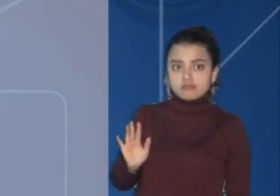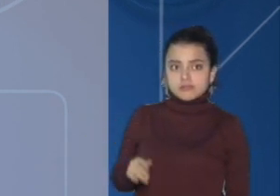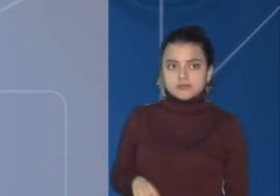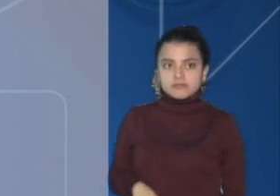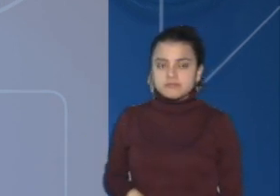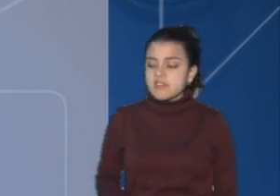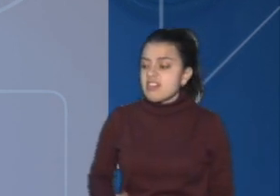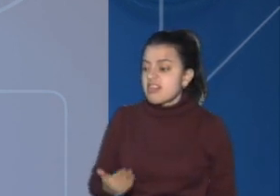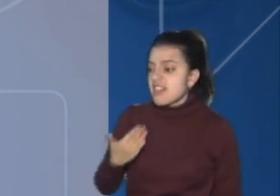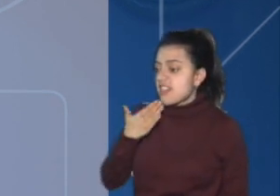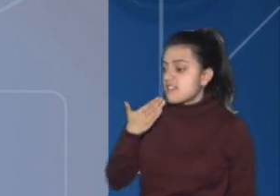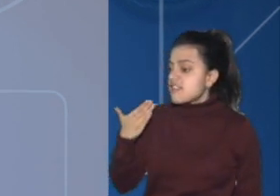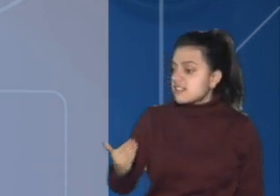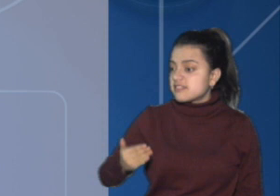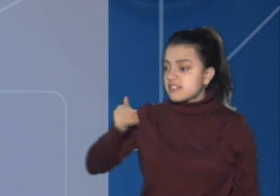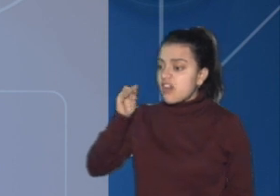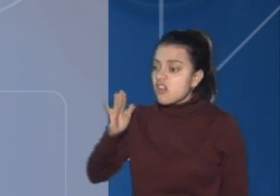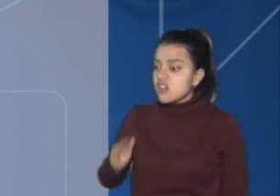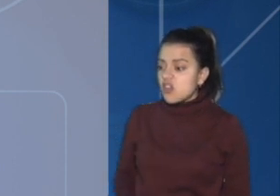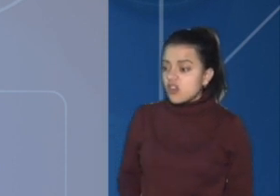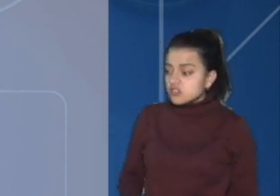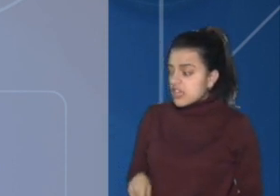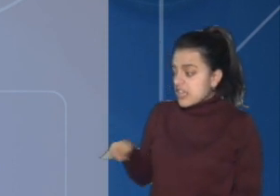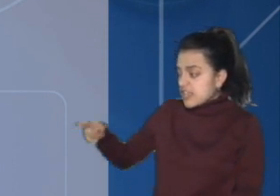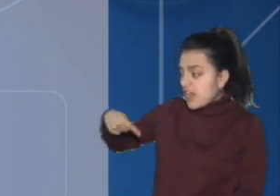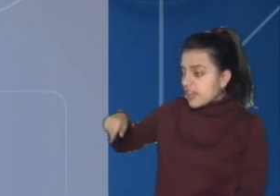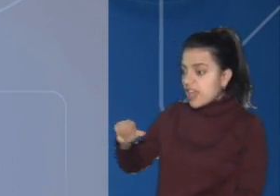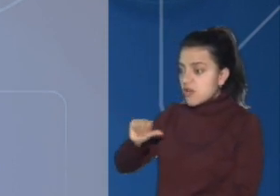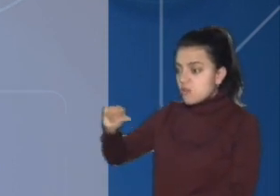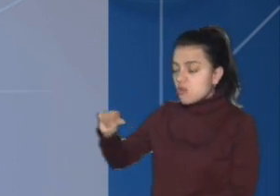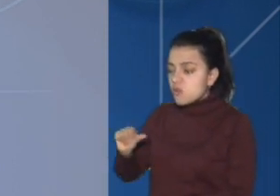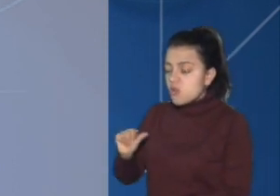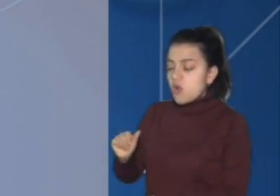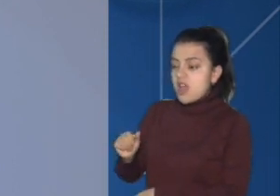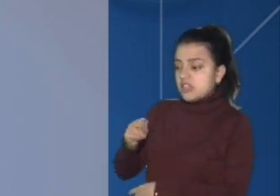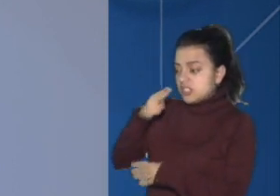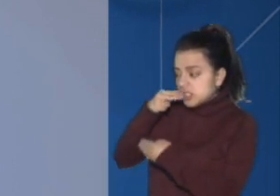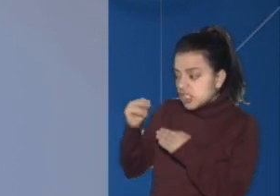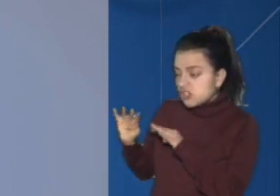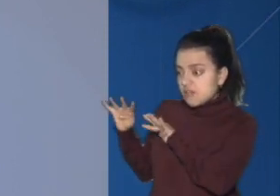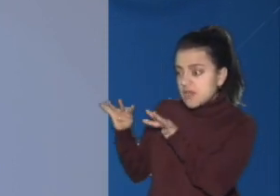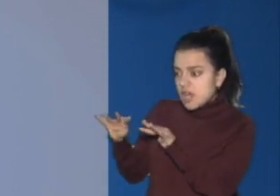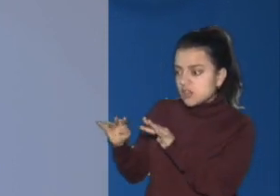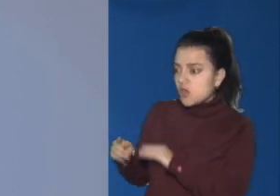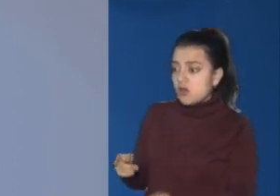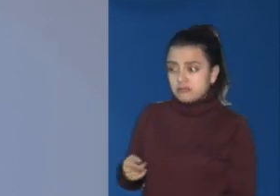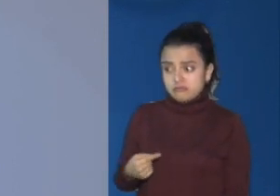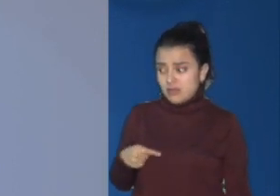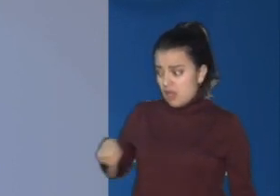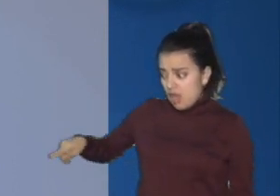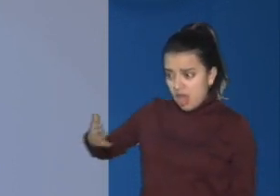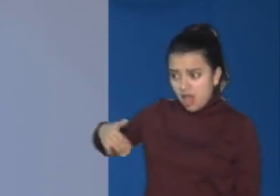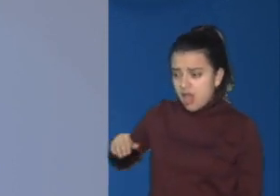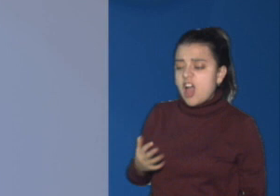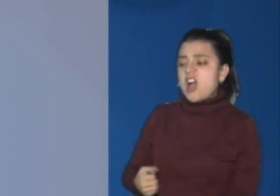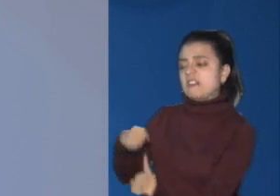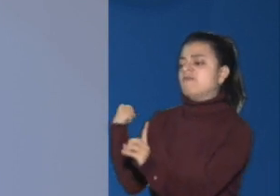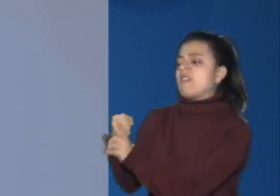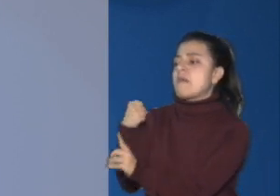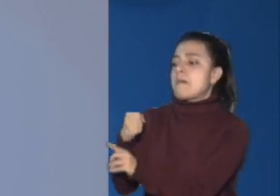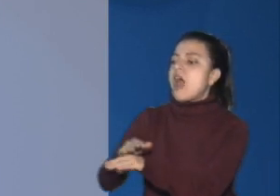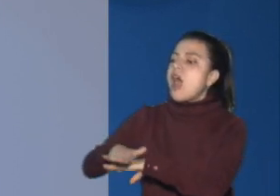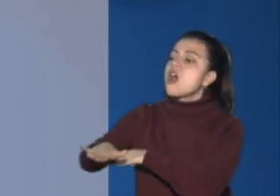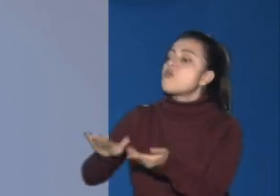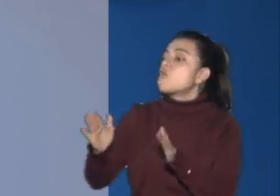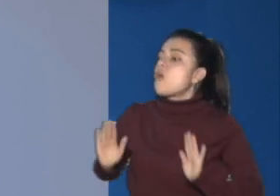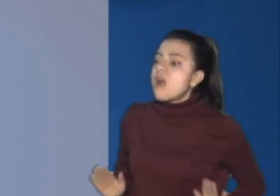que había mujeres y había niños, si no aquí los matan, viejo. Luego, la policía intervino teniendo en cuenta que los jóvenes